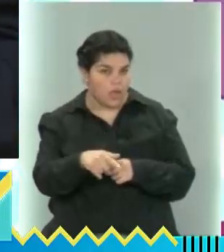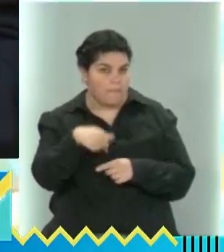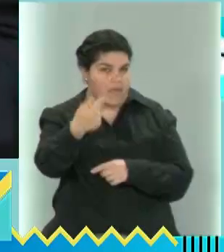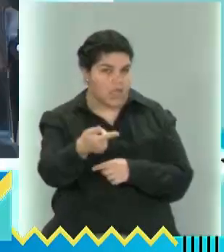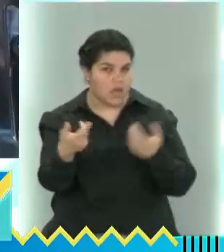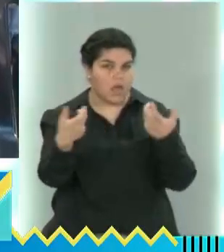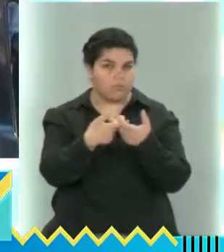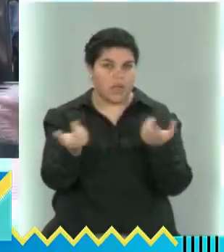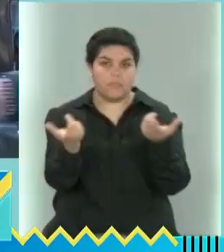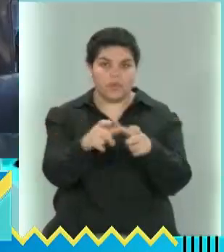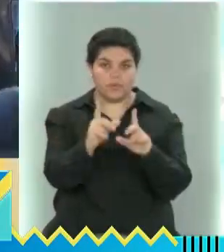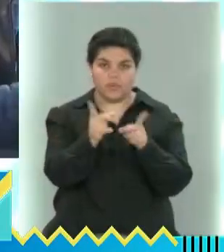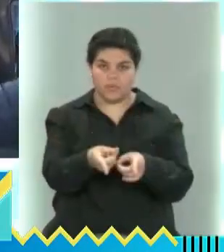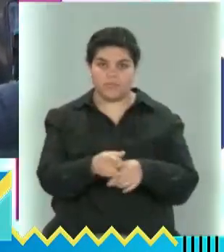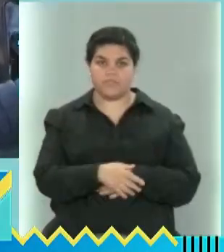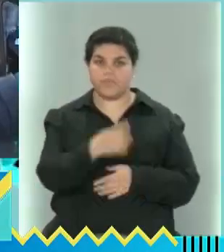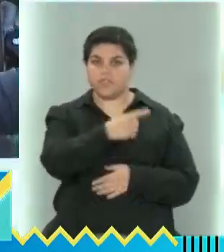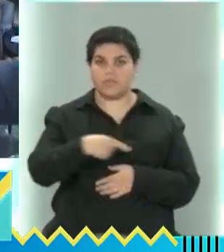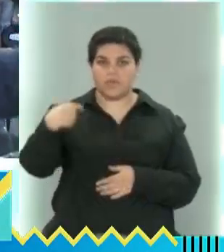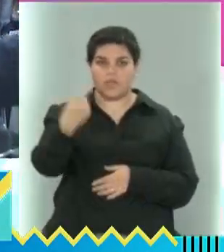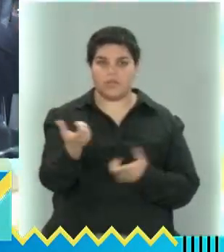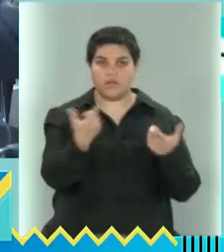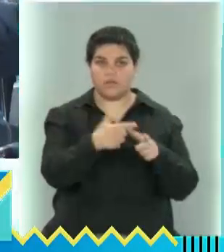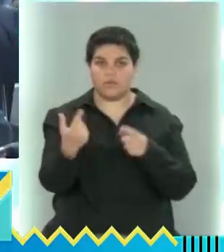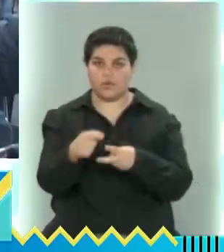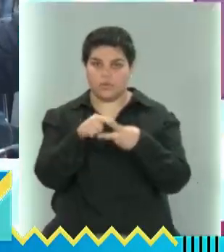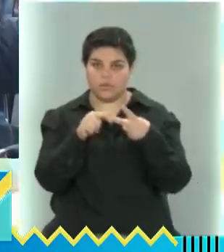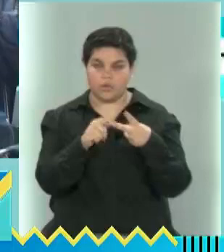mañana. La semana que viene hay 2 reuniones de los rectores